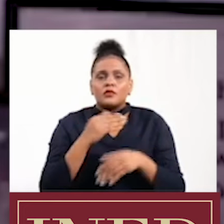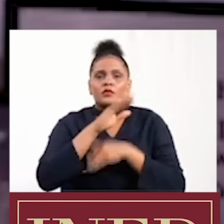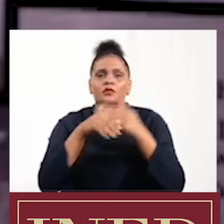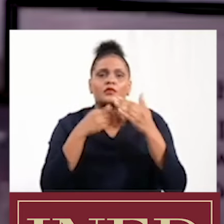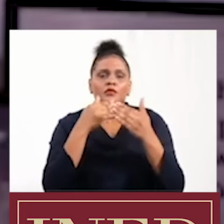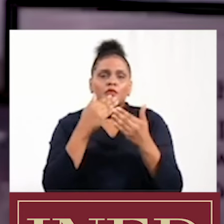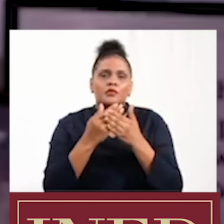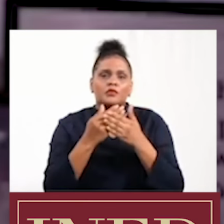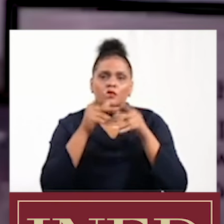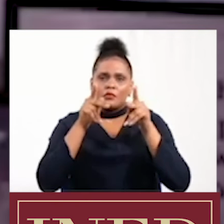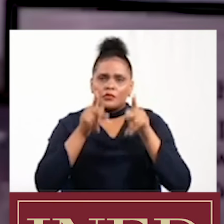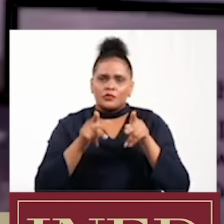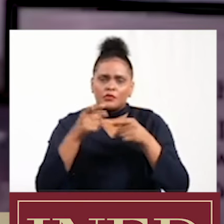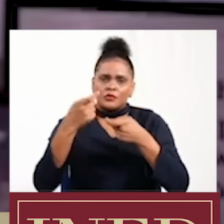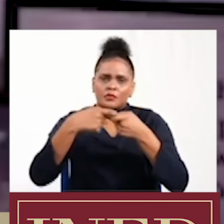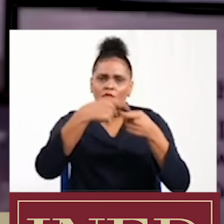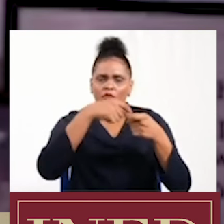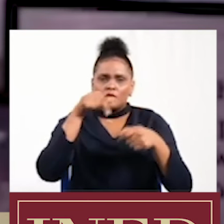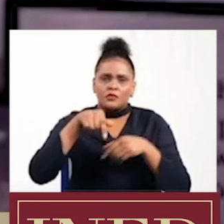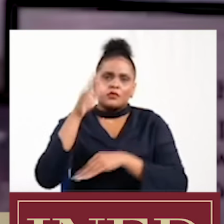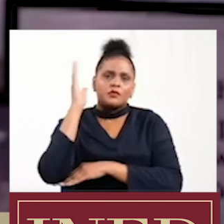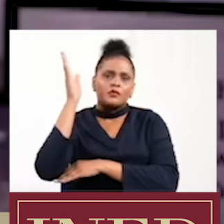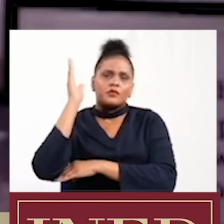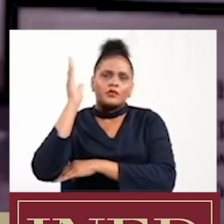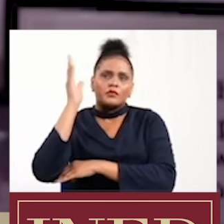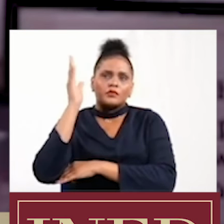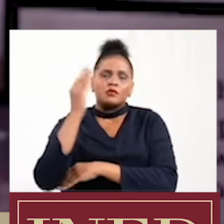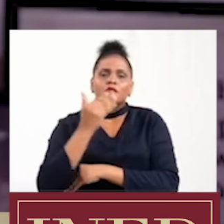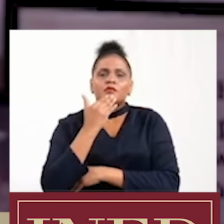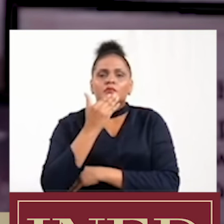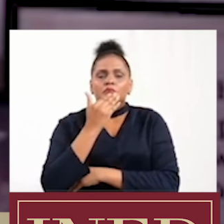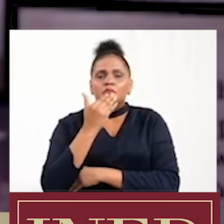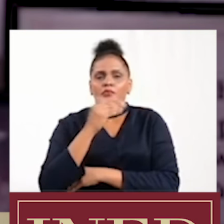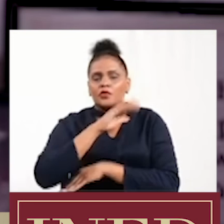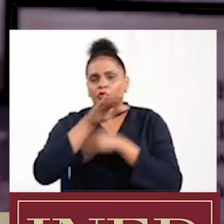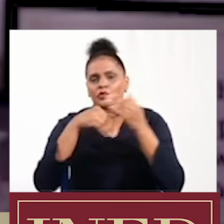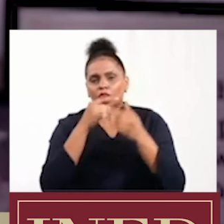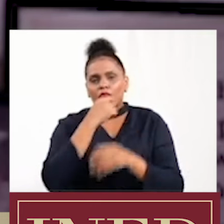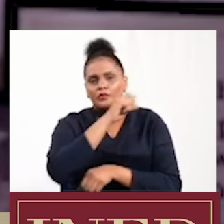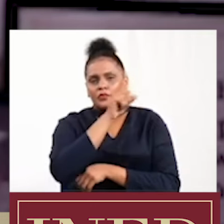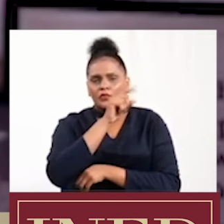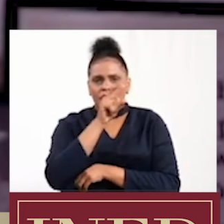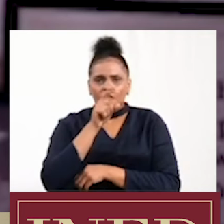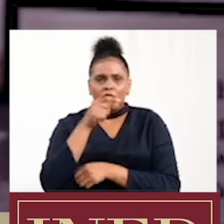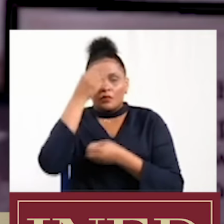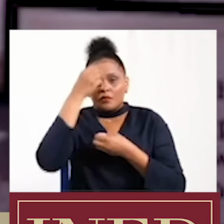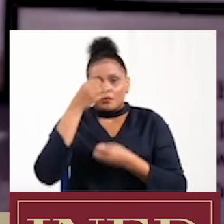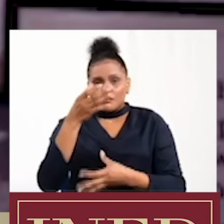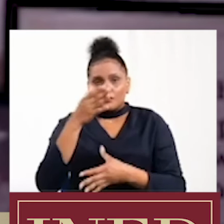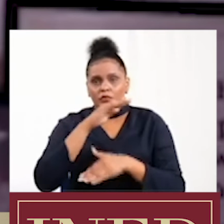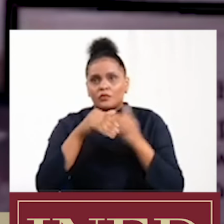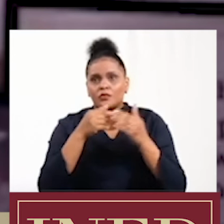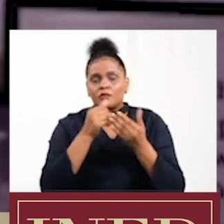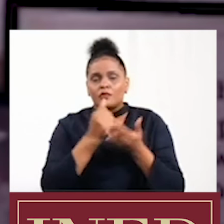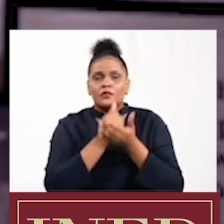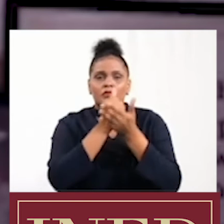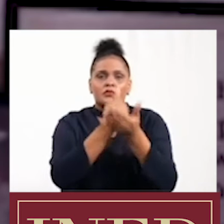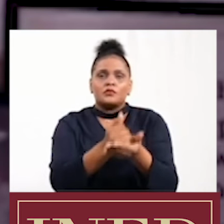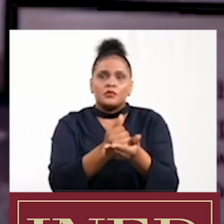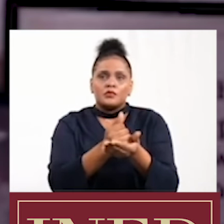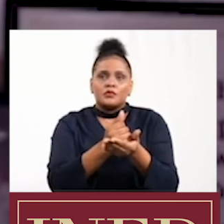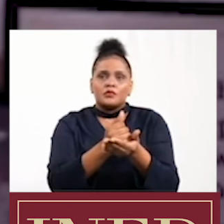a todos los que han participado en esta conferencia agradezco sus preguntas sus preguntas que son desafiantes y que me ayudan